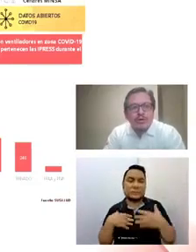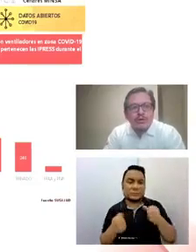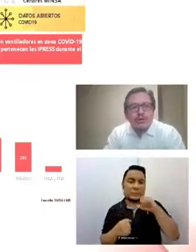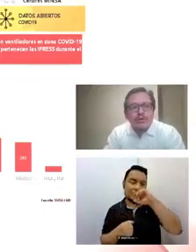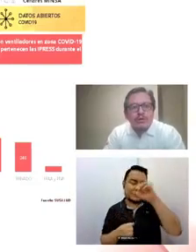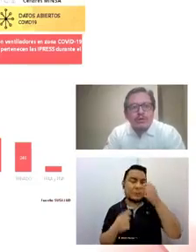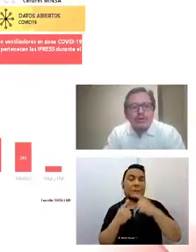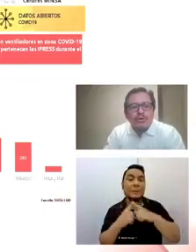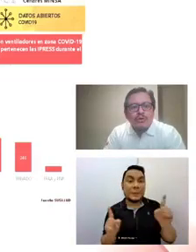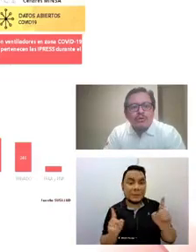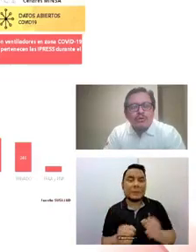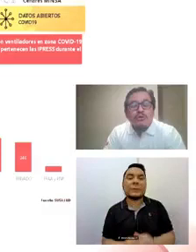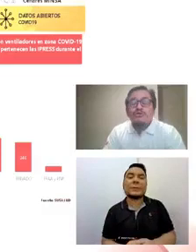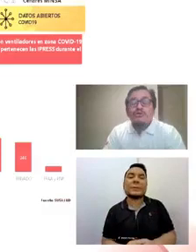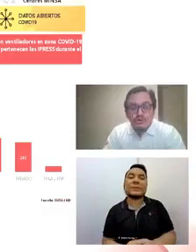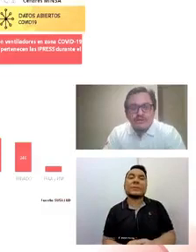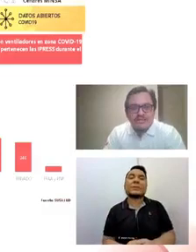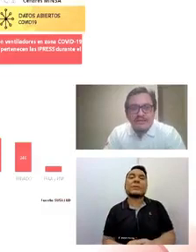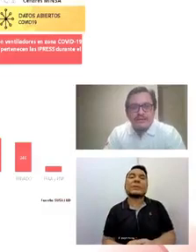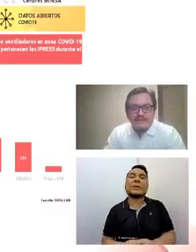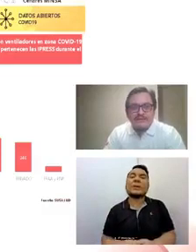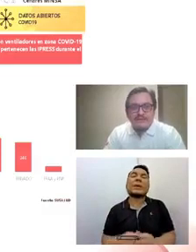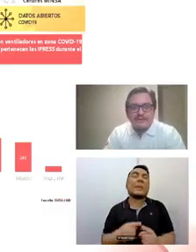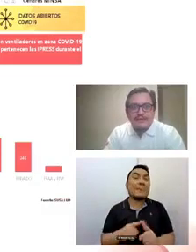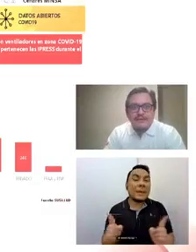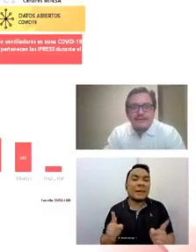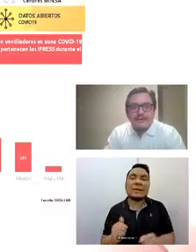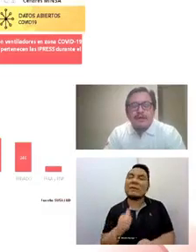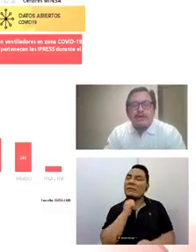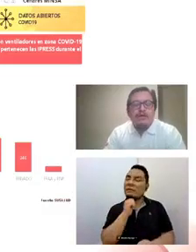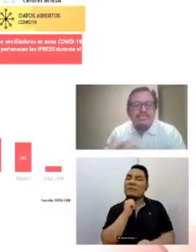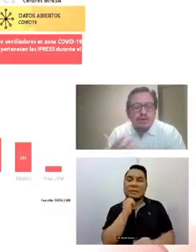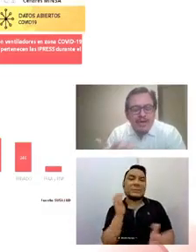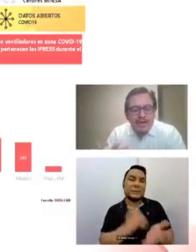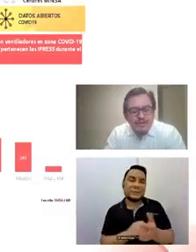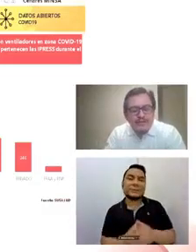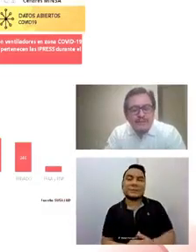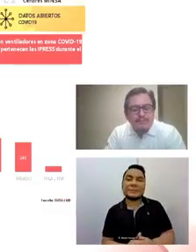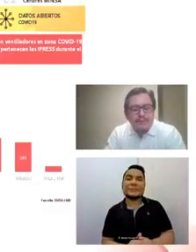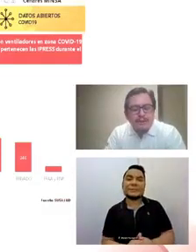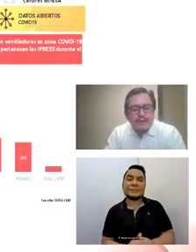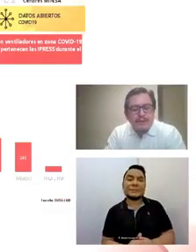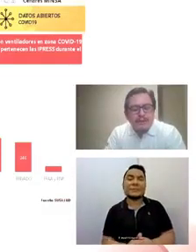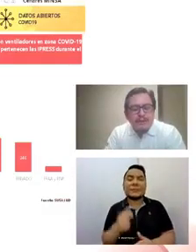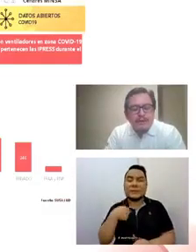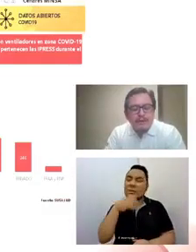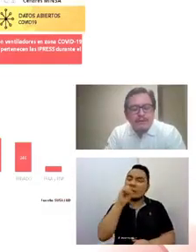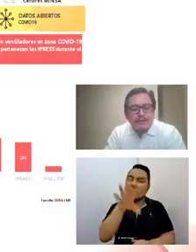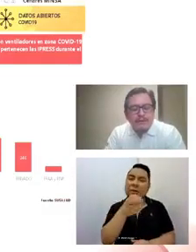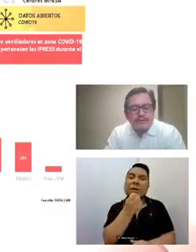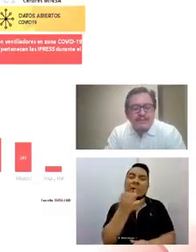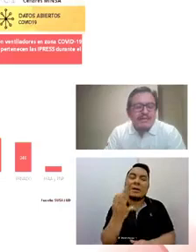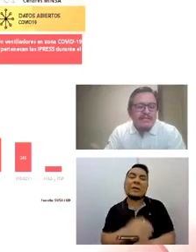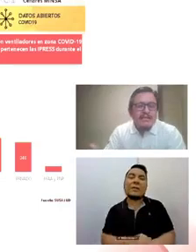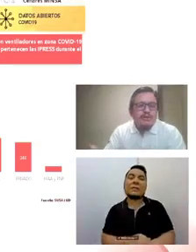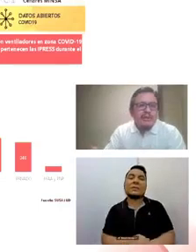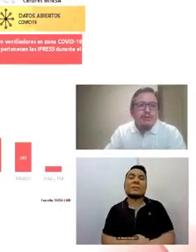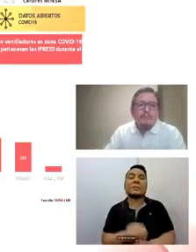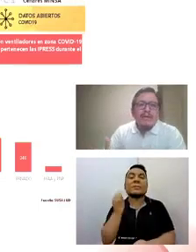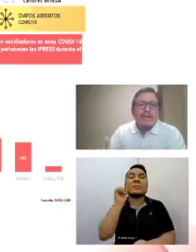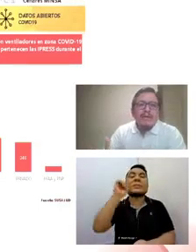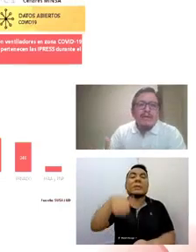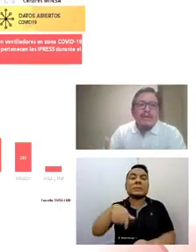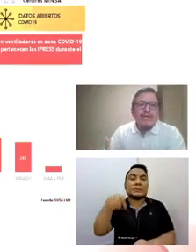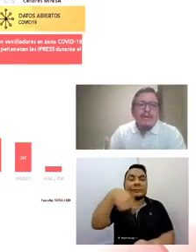embargo, no son suficientes. Y yo les digo una cosa, si mañana